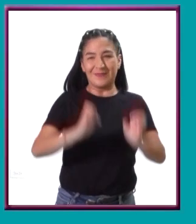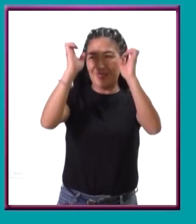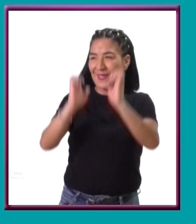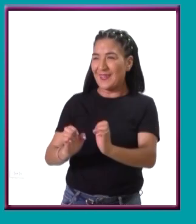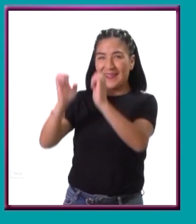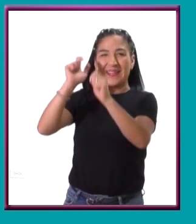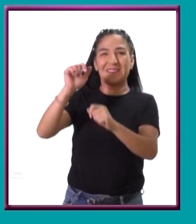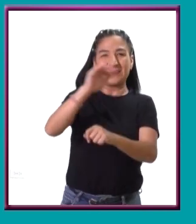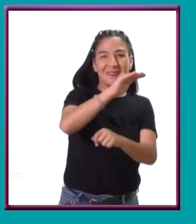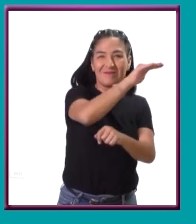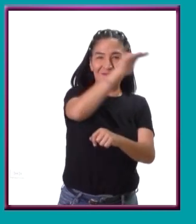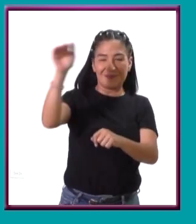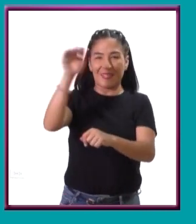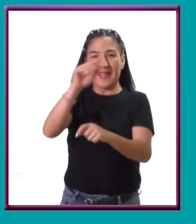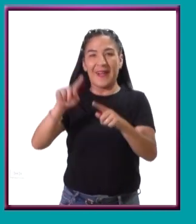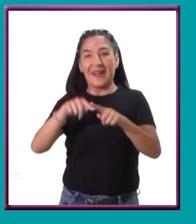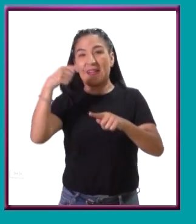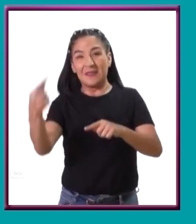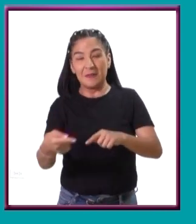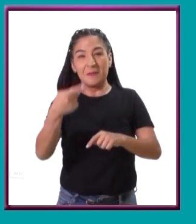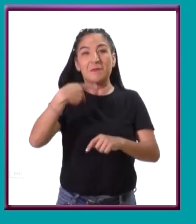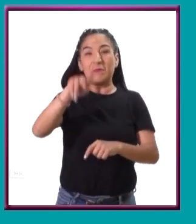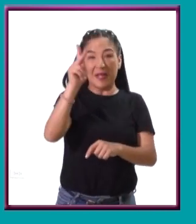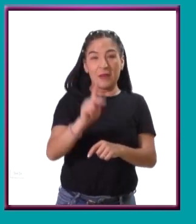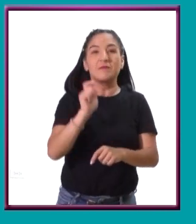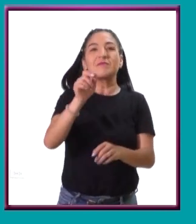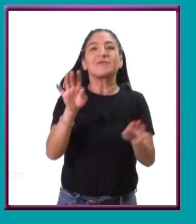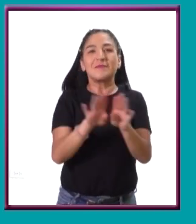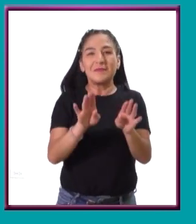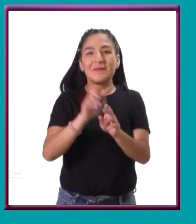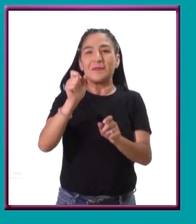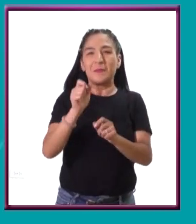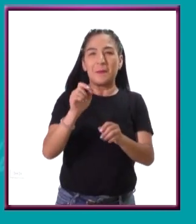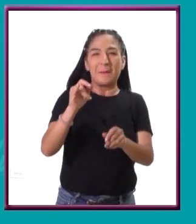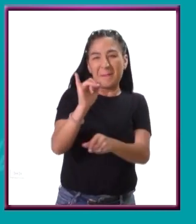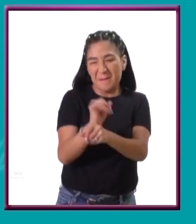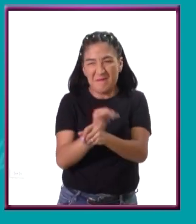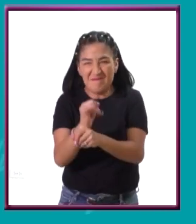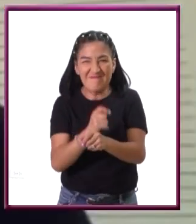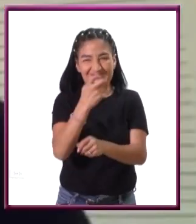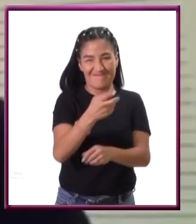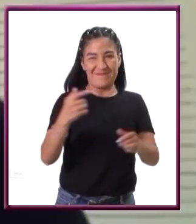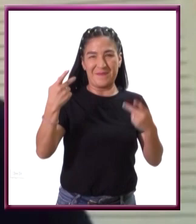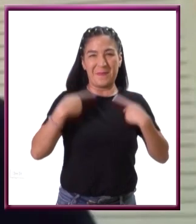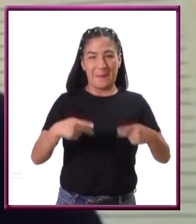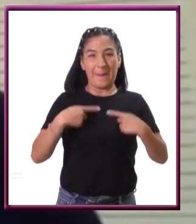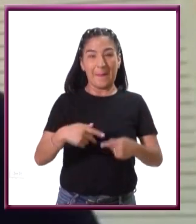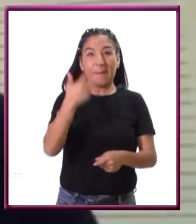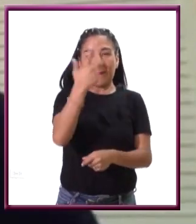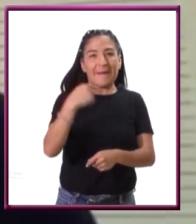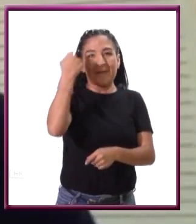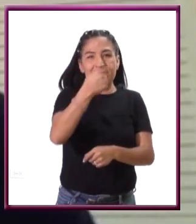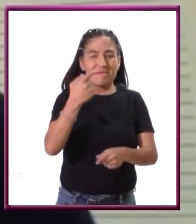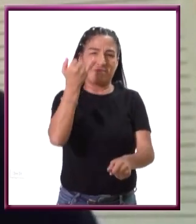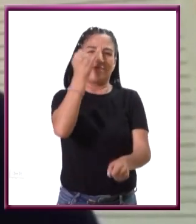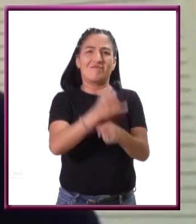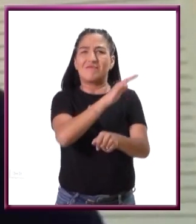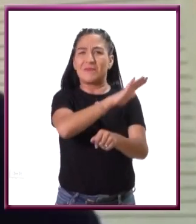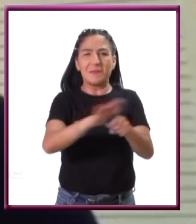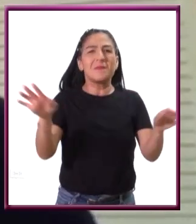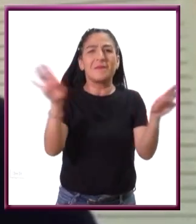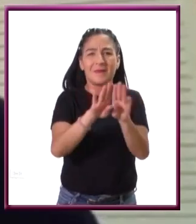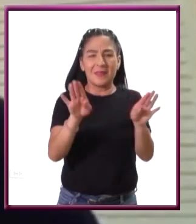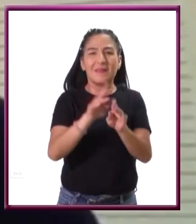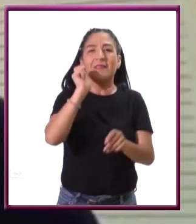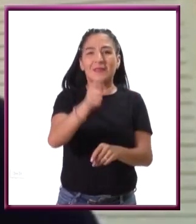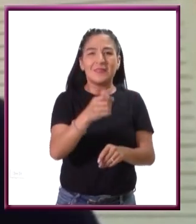casas de al lado, pero es bastante borrosa, ¿no? Vamos, era un experimento que estaba realizando esta persona. Y 8 horas, pues era imposible, por